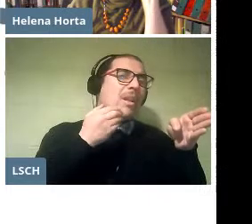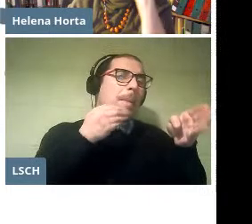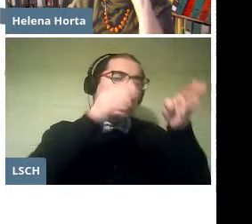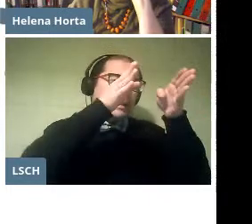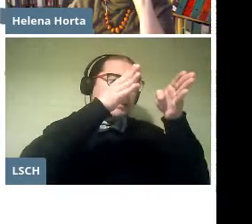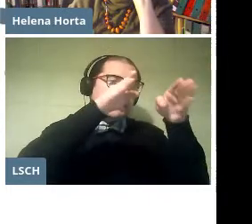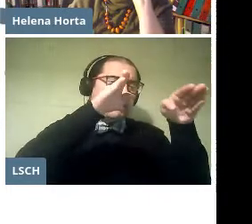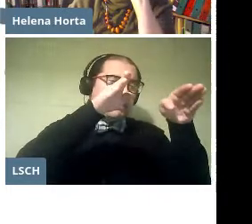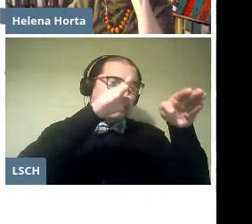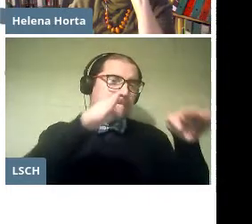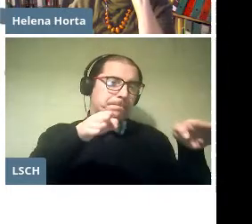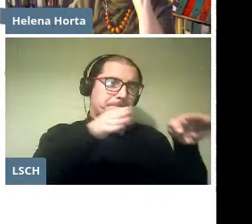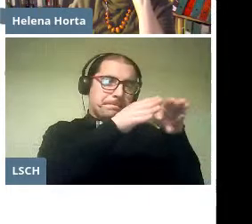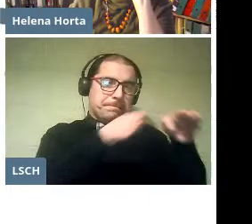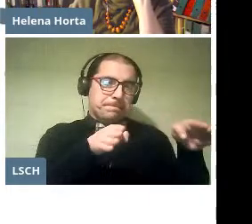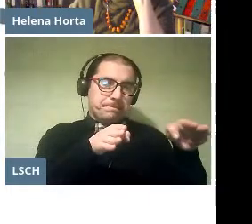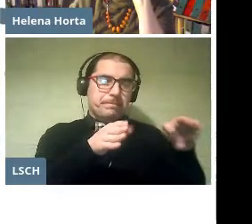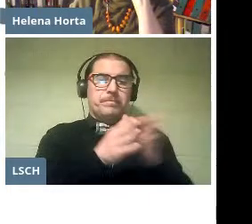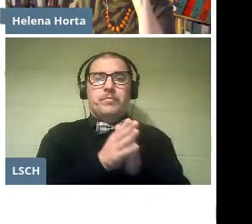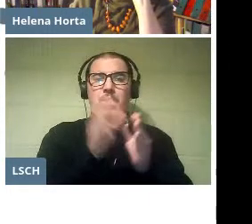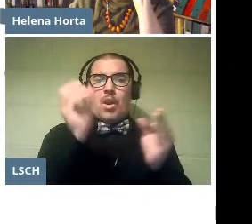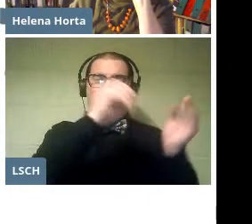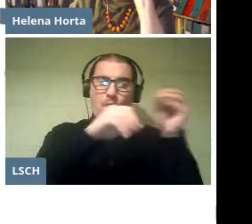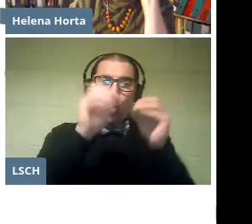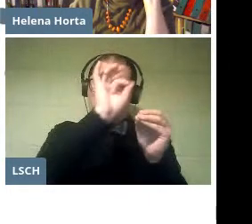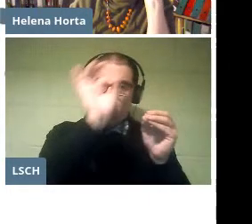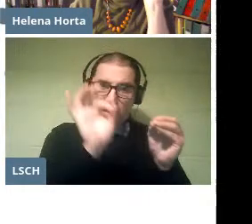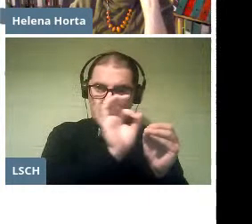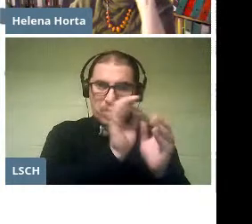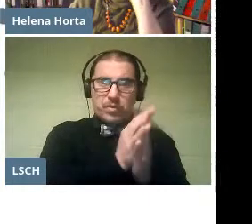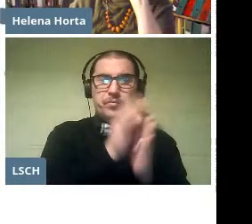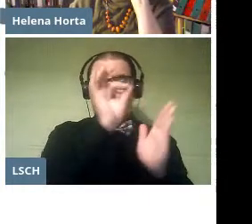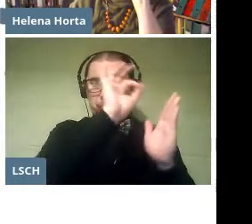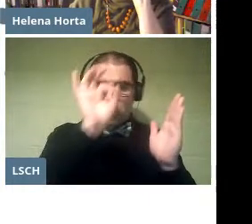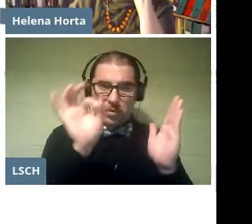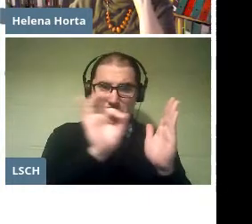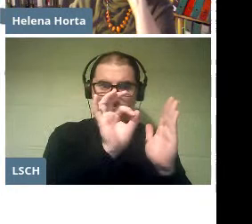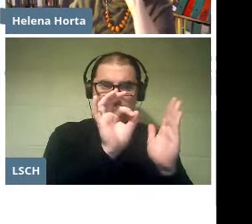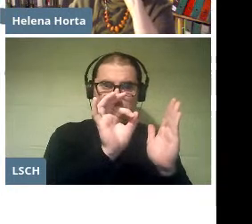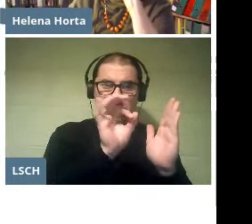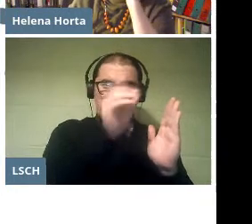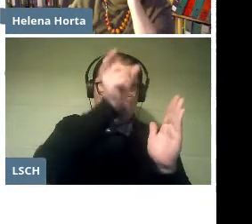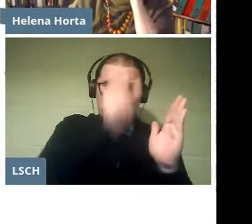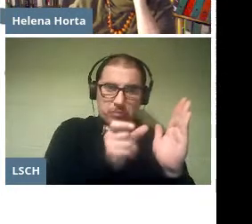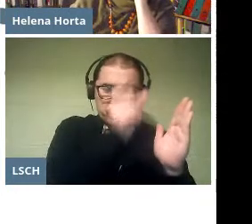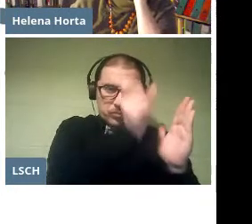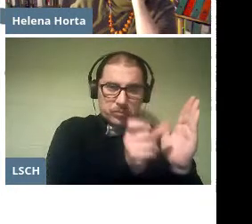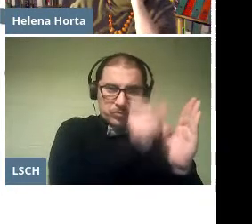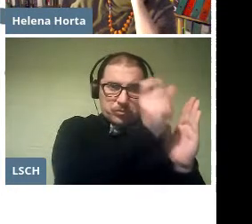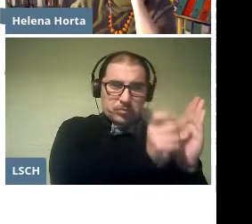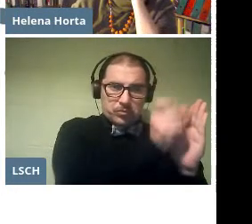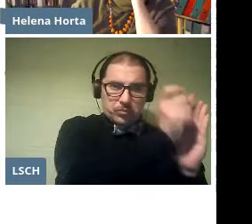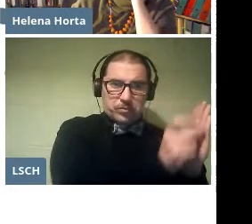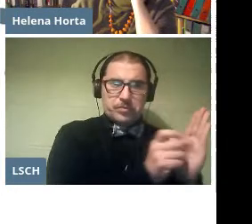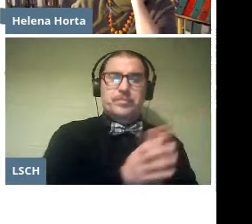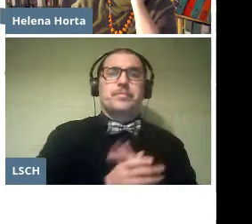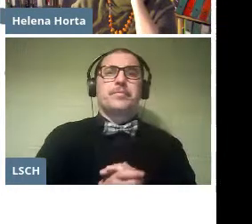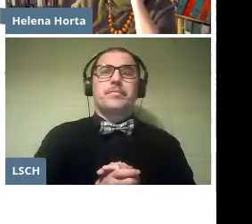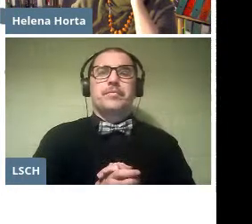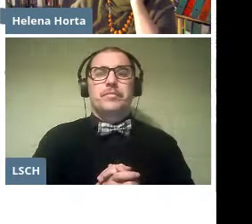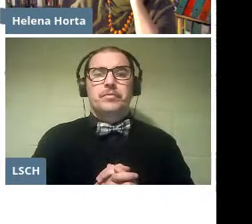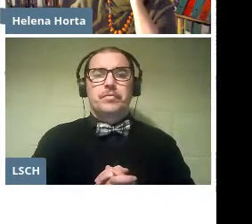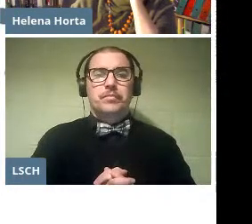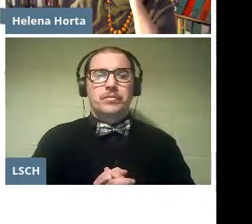como ya mencioné, la decoración, los diseños se ubican en franjas verticales. La próxima, por favor.